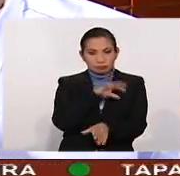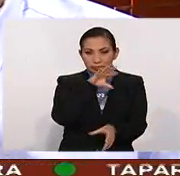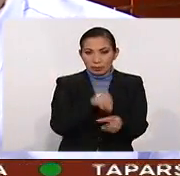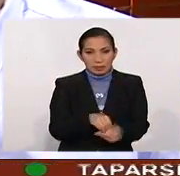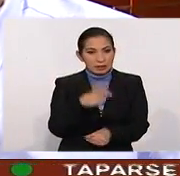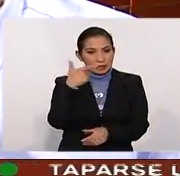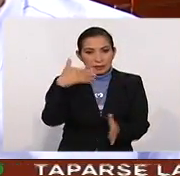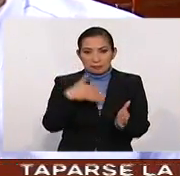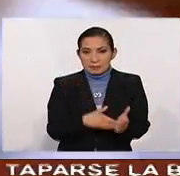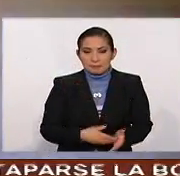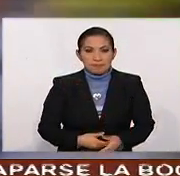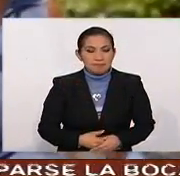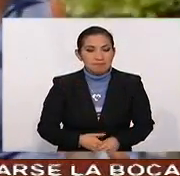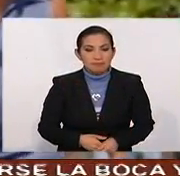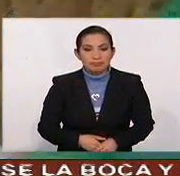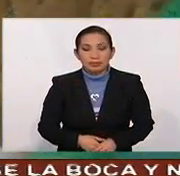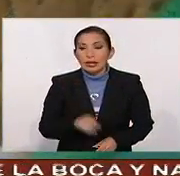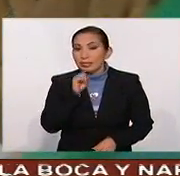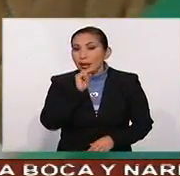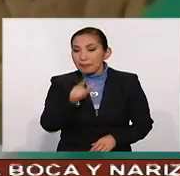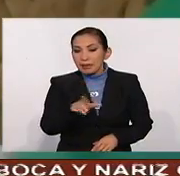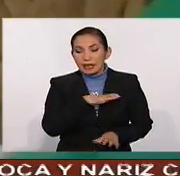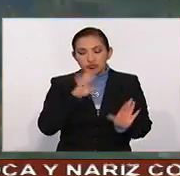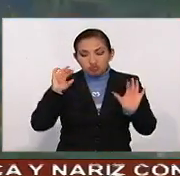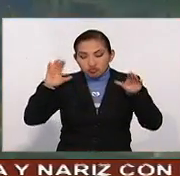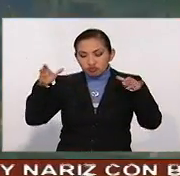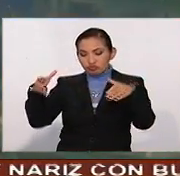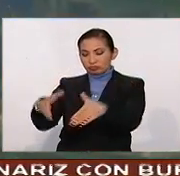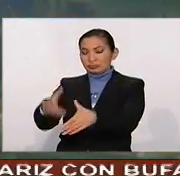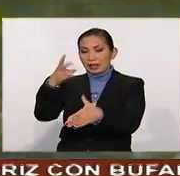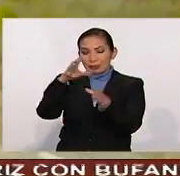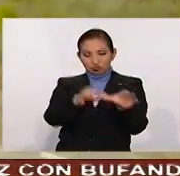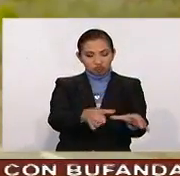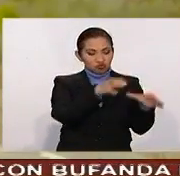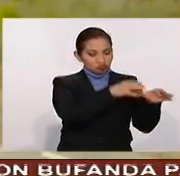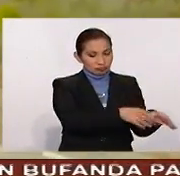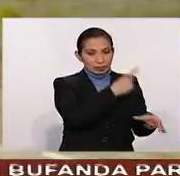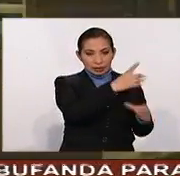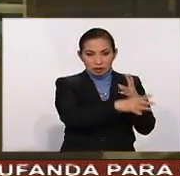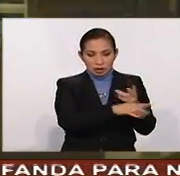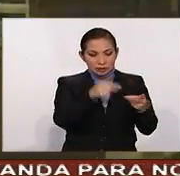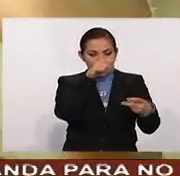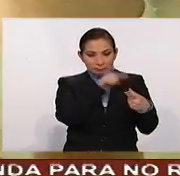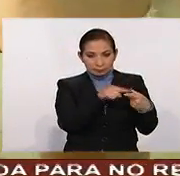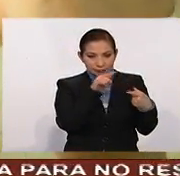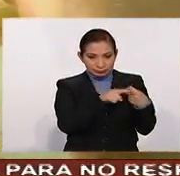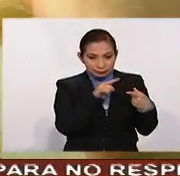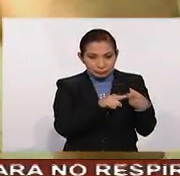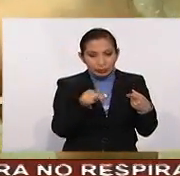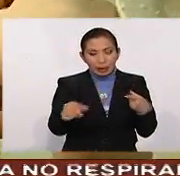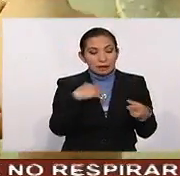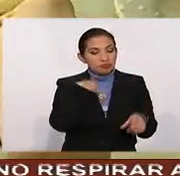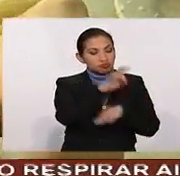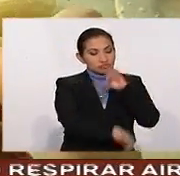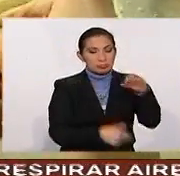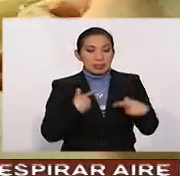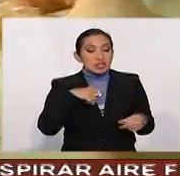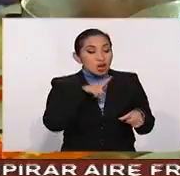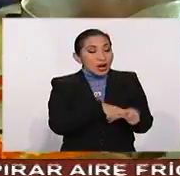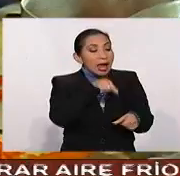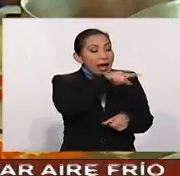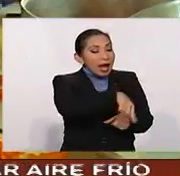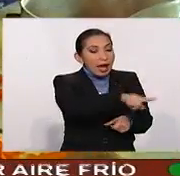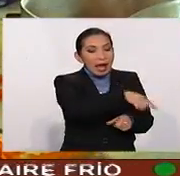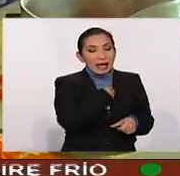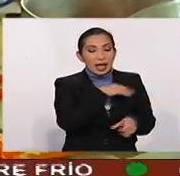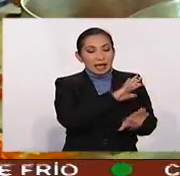la población objetivo. Además, se focalizarán en 3 puntos fundamentales. El primero de ellos, atender personalmente a